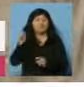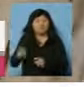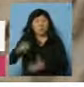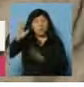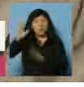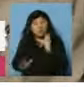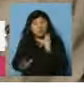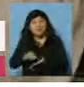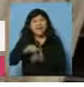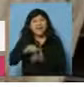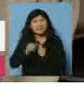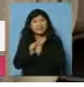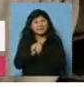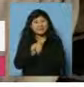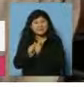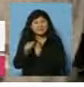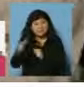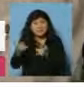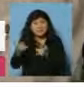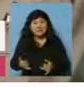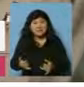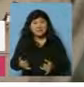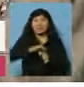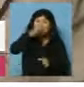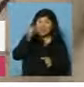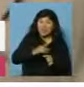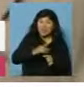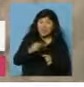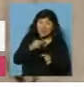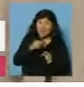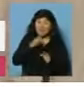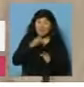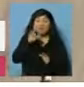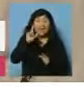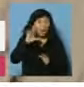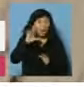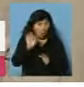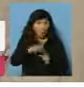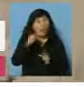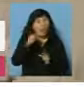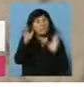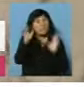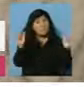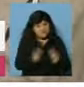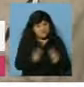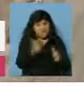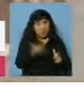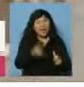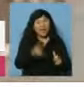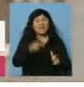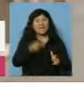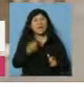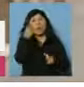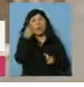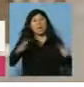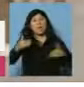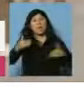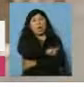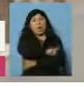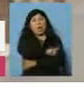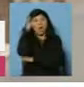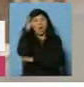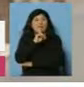cierto, hay como una semi escasez de trigo y el trigo está arriba de 12.000 pesos la tonelada. Bueno, nosotros ese precio